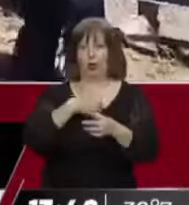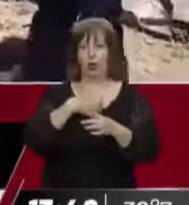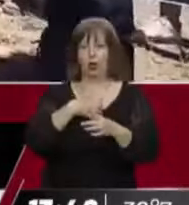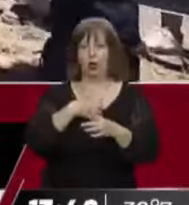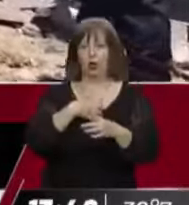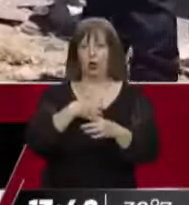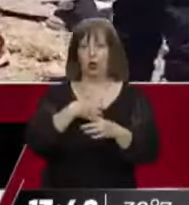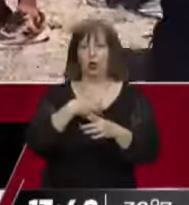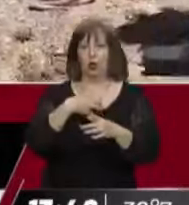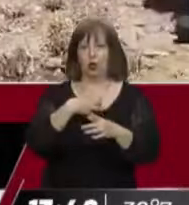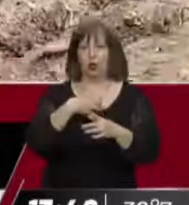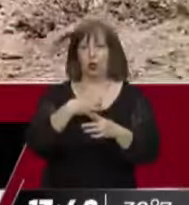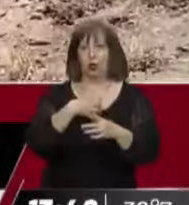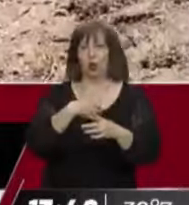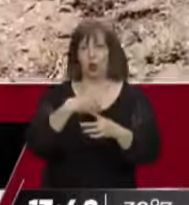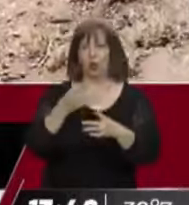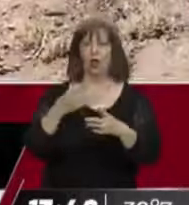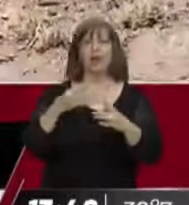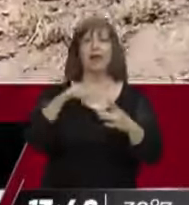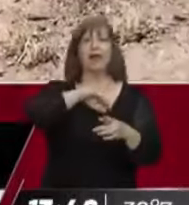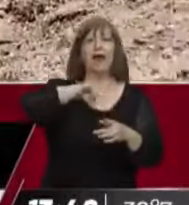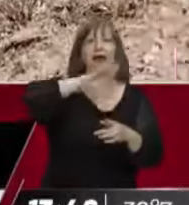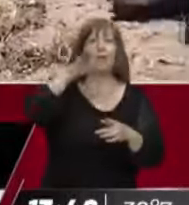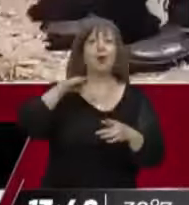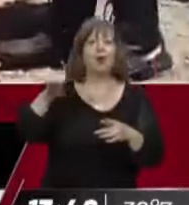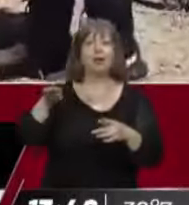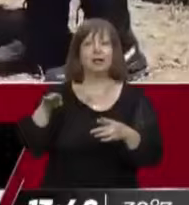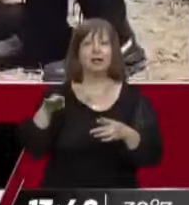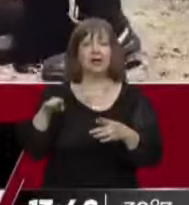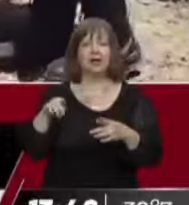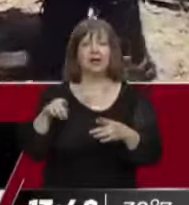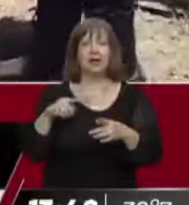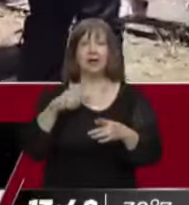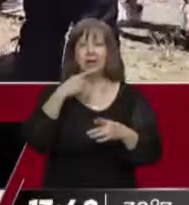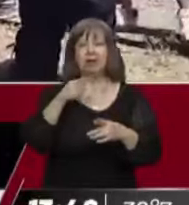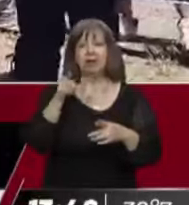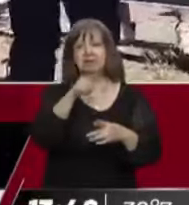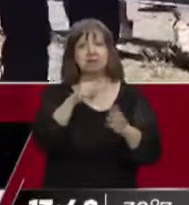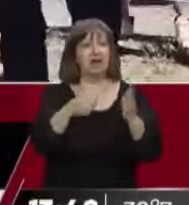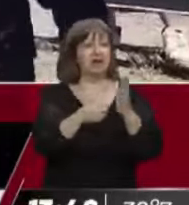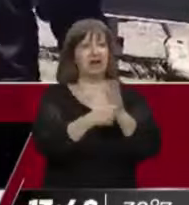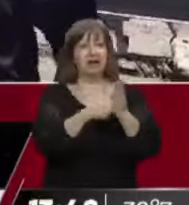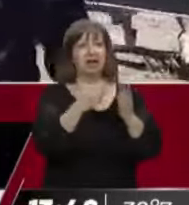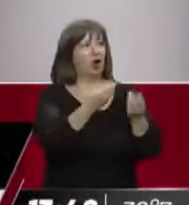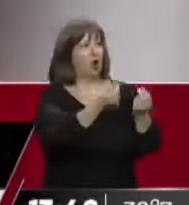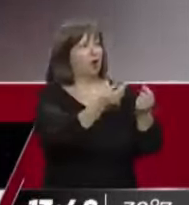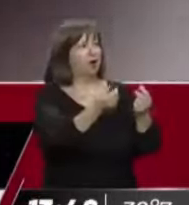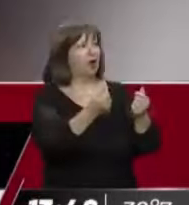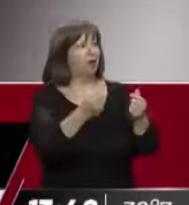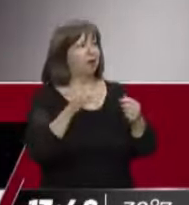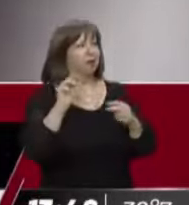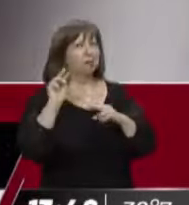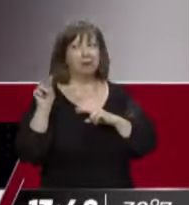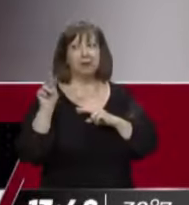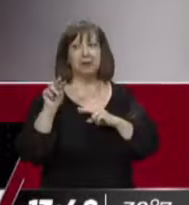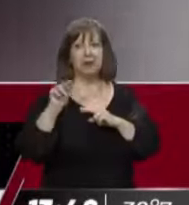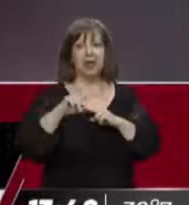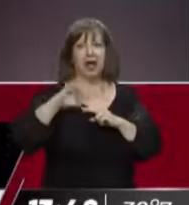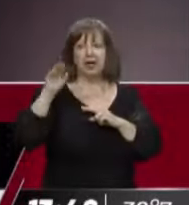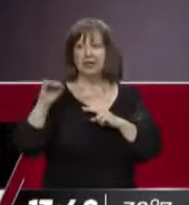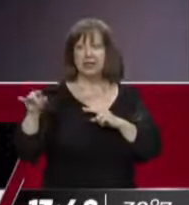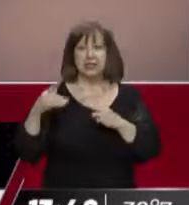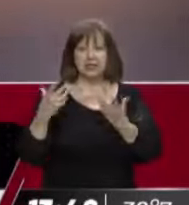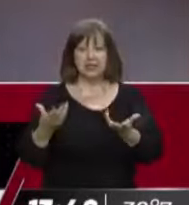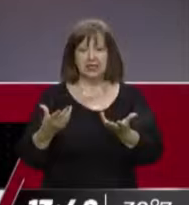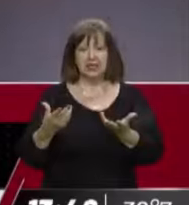que... a la cual le robaron la camioneta, porque nos dicen que estaba en una carnicería. Y se han acercado otras personas que vieron pasar